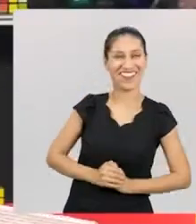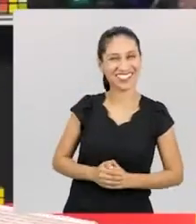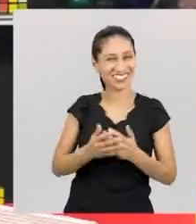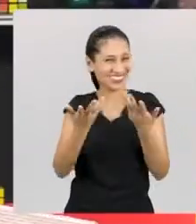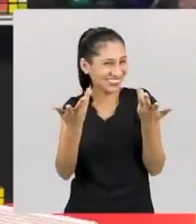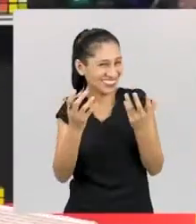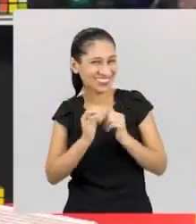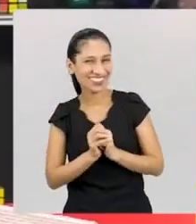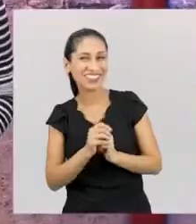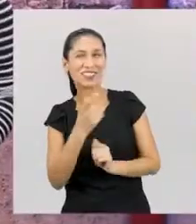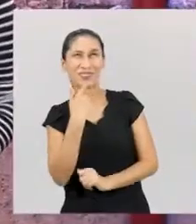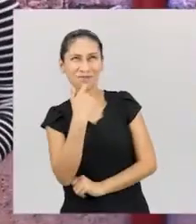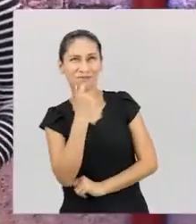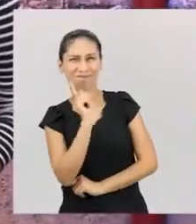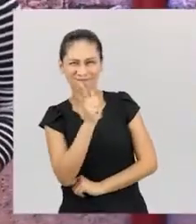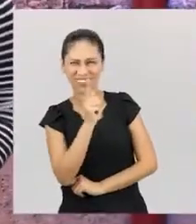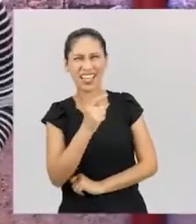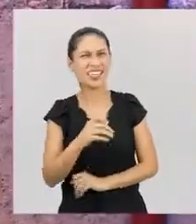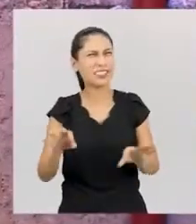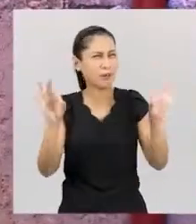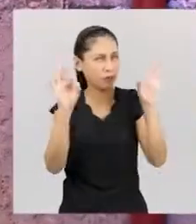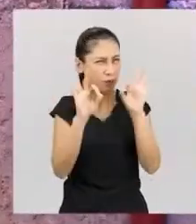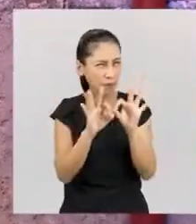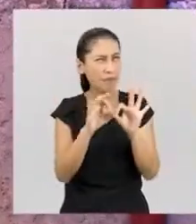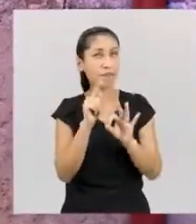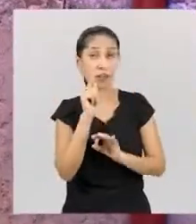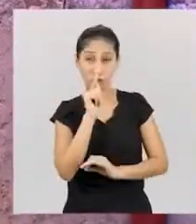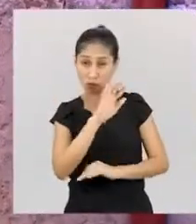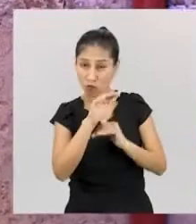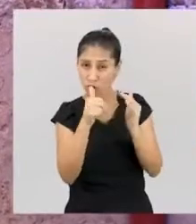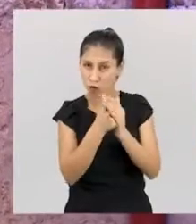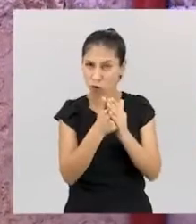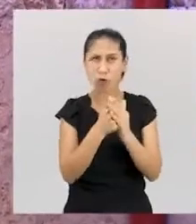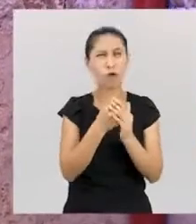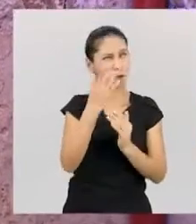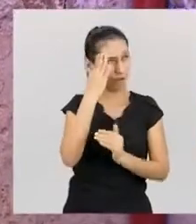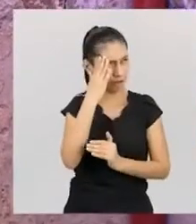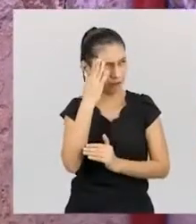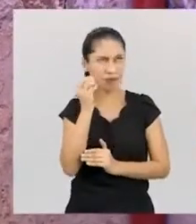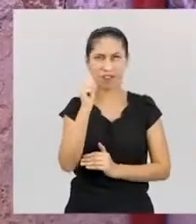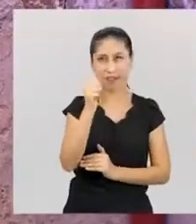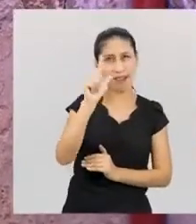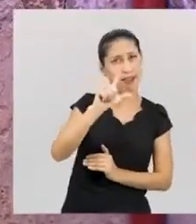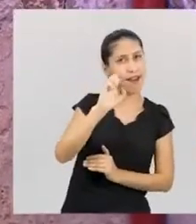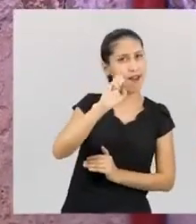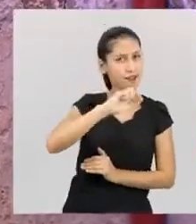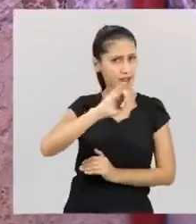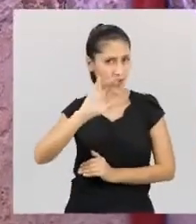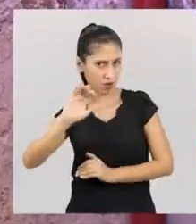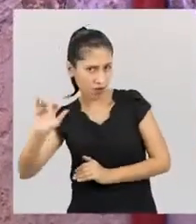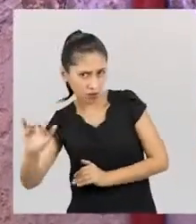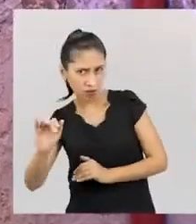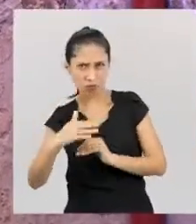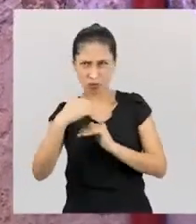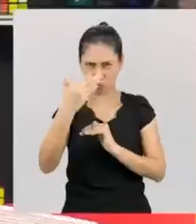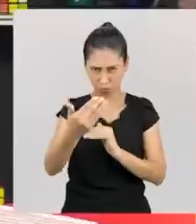¡Impresionante! Creo, Joaquín, que debemos saber expresar ciertas situaciones en términos algebraicos y resolver las ecuaciones e